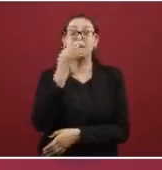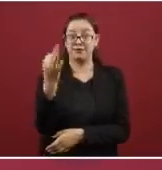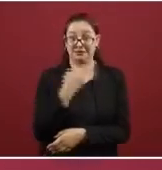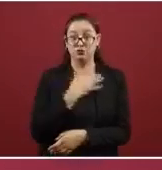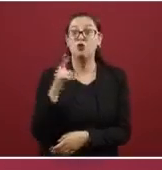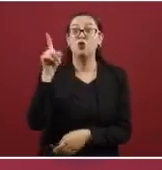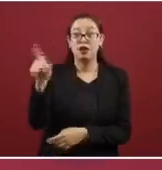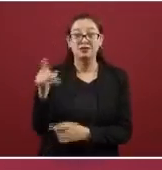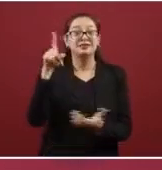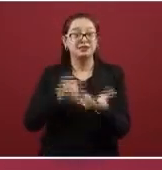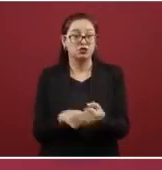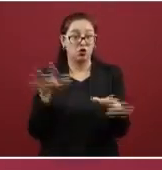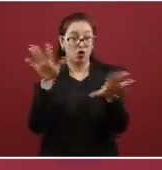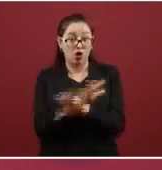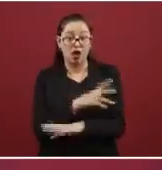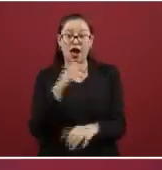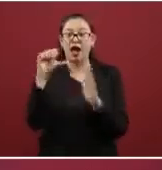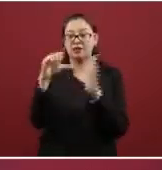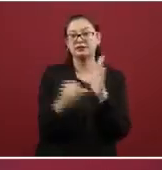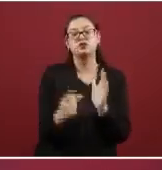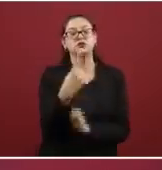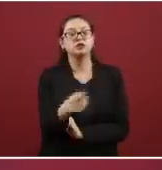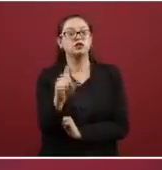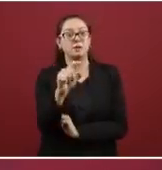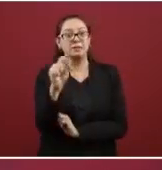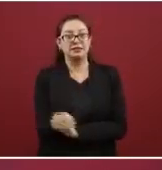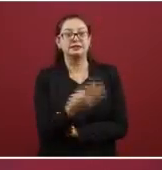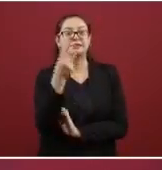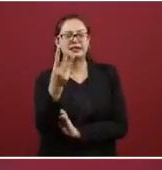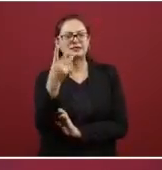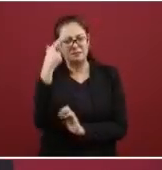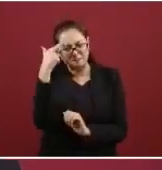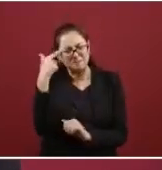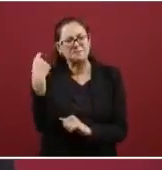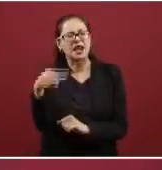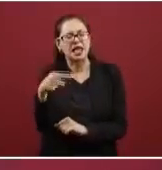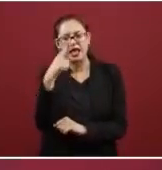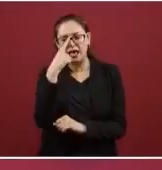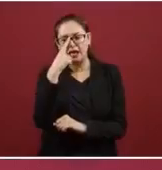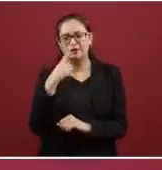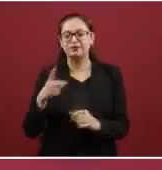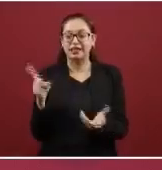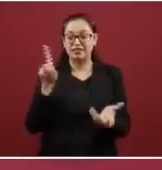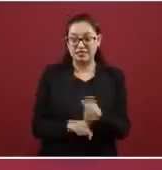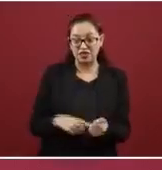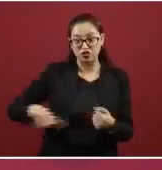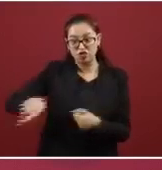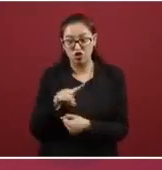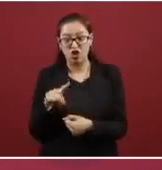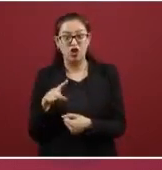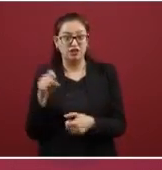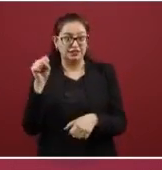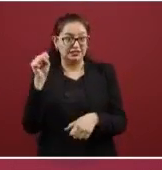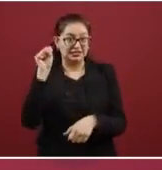modificación al artículo 123 para que la democracia sindical